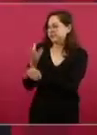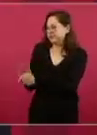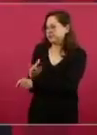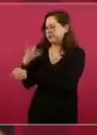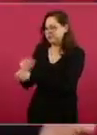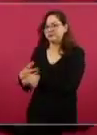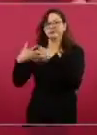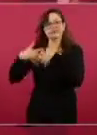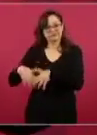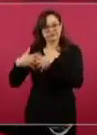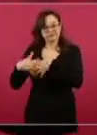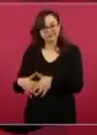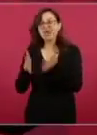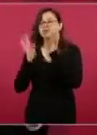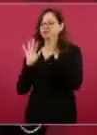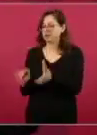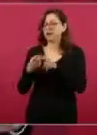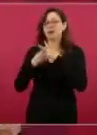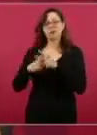y se está